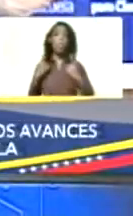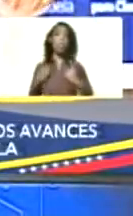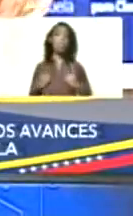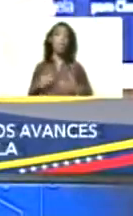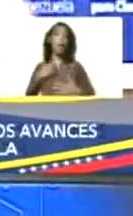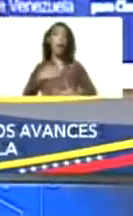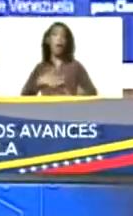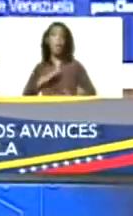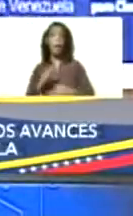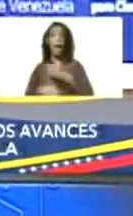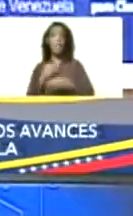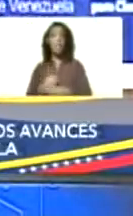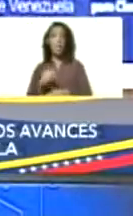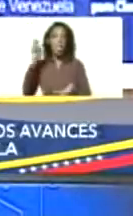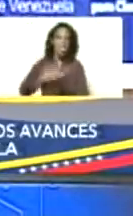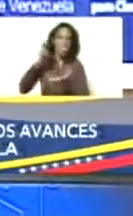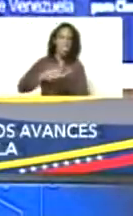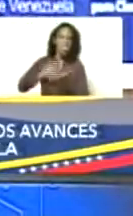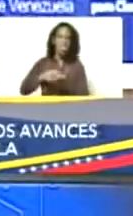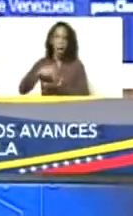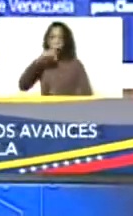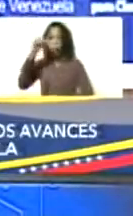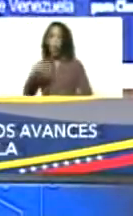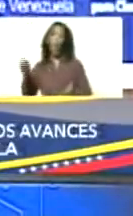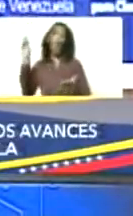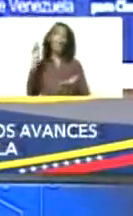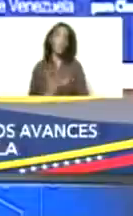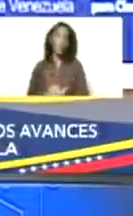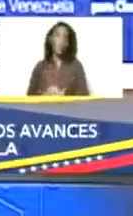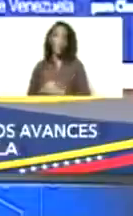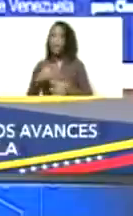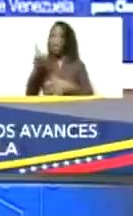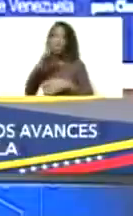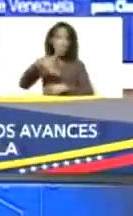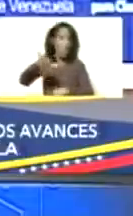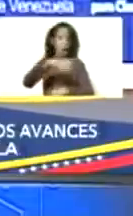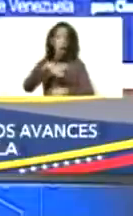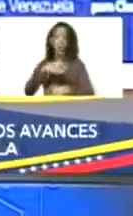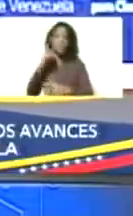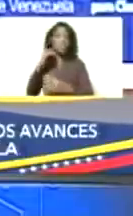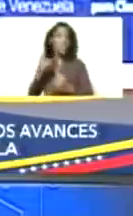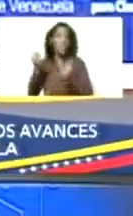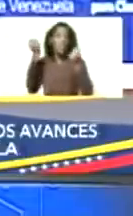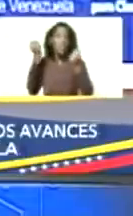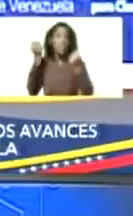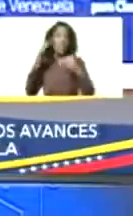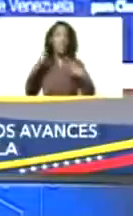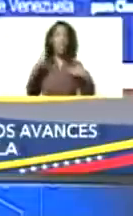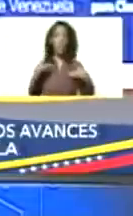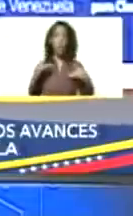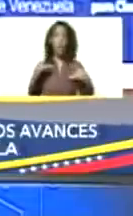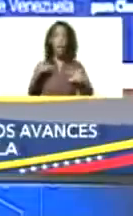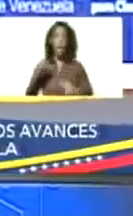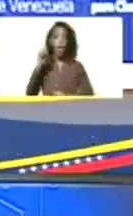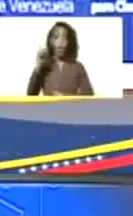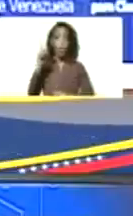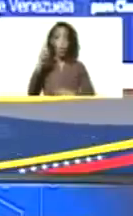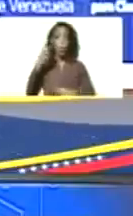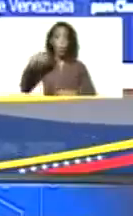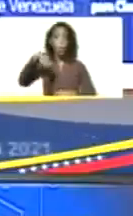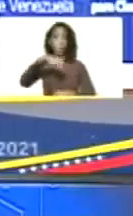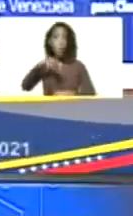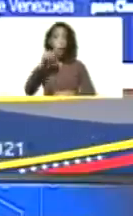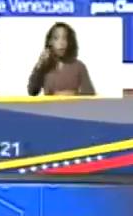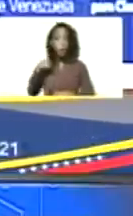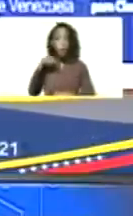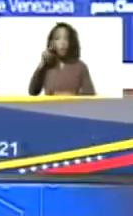echarle varilla a Maduro otra vez. Se fueron toditos de vacaciones. Y más de uno por ahí.